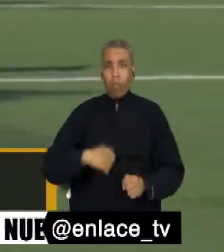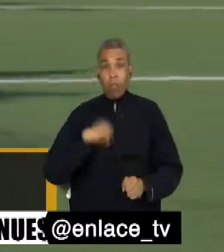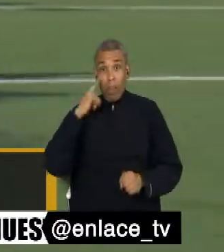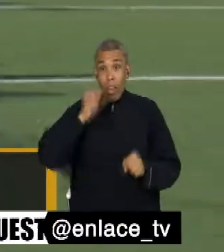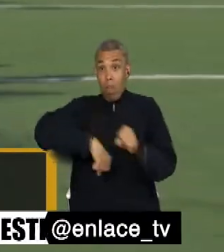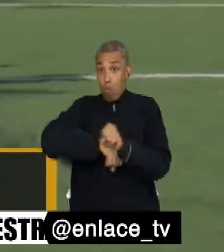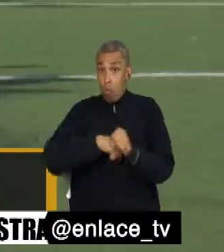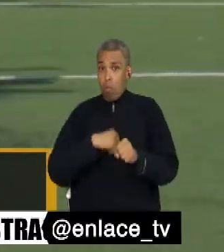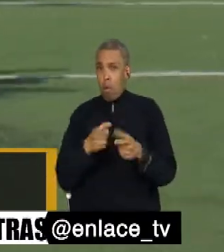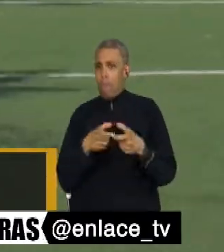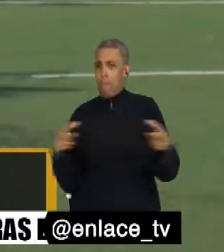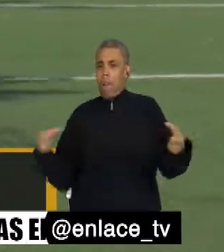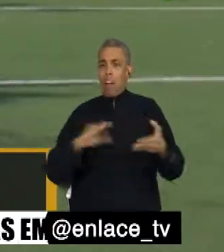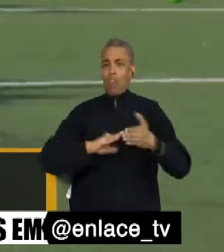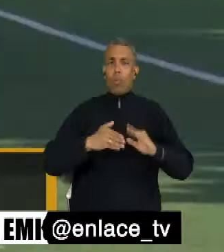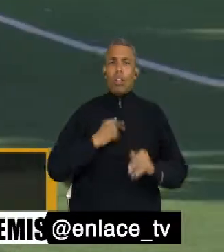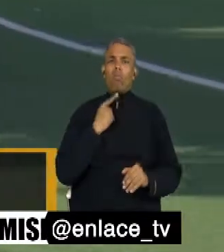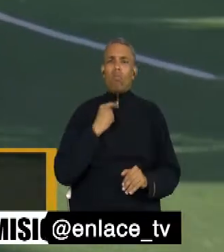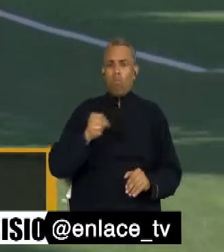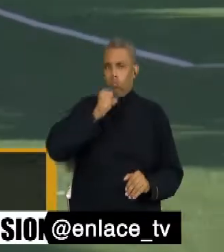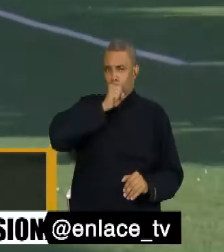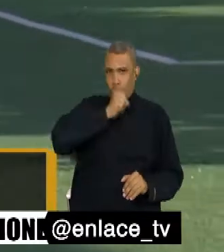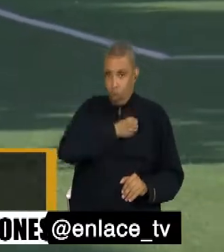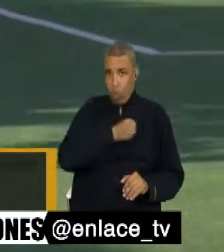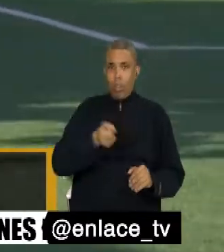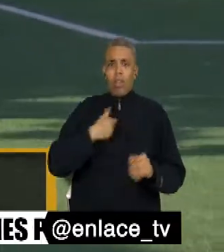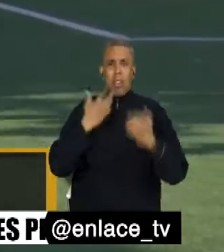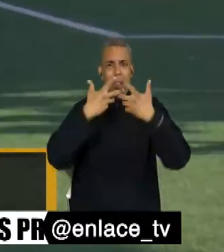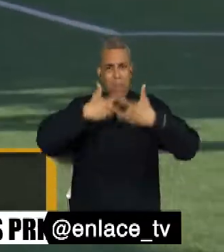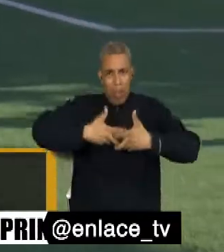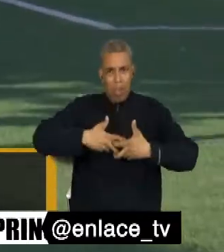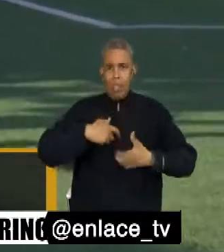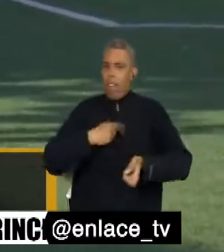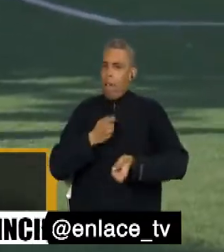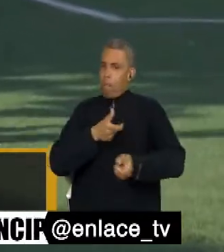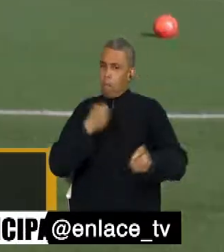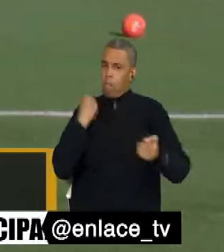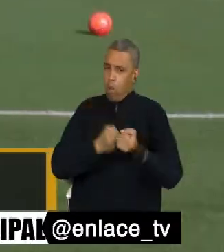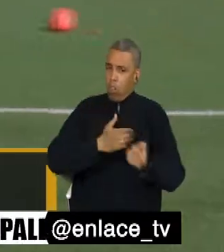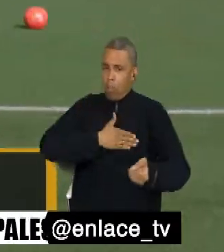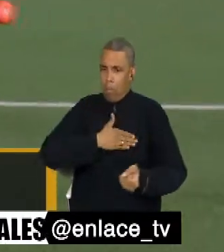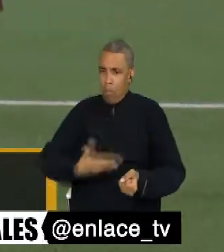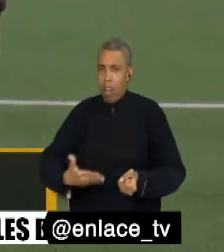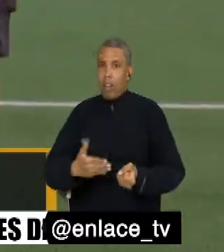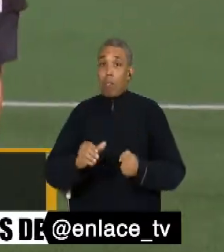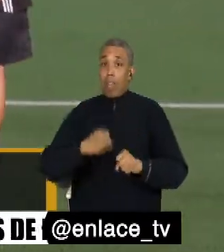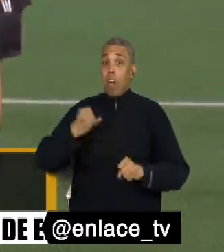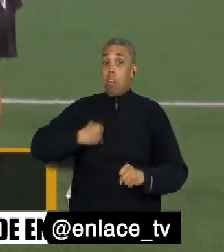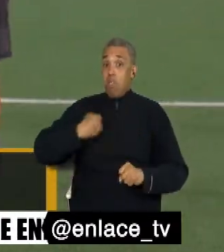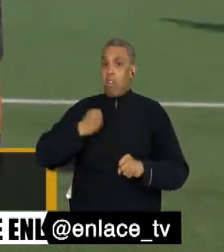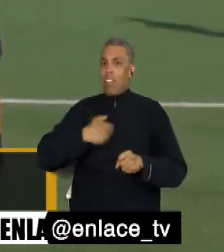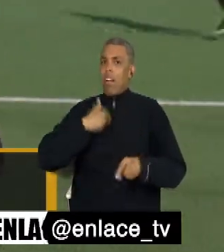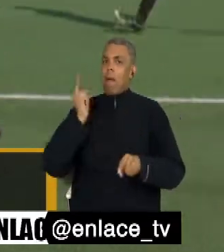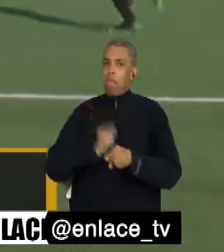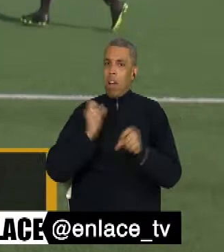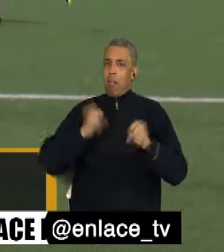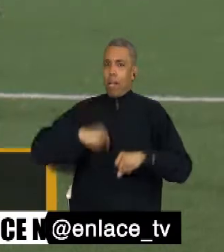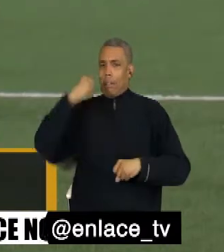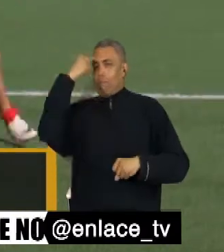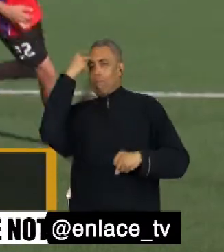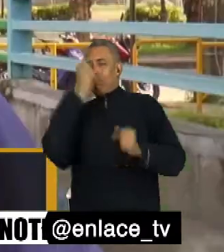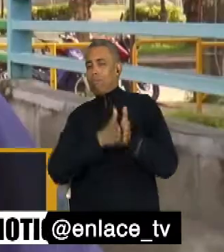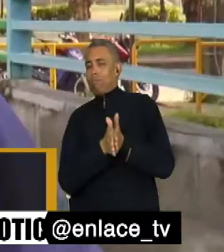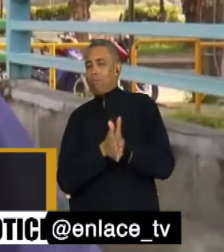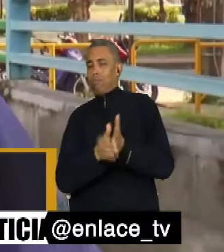Bermeja. El apoyo de la comunidad y empresas que se vinculan a estos eventos deportivos permiten que los jóvenes puedan cumplir sus sueños. Y en la